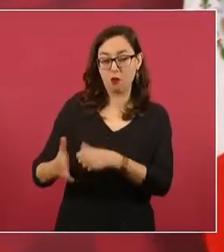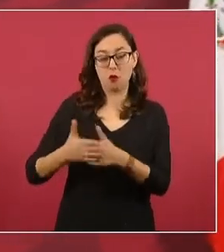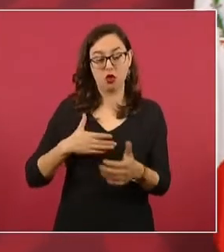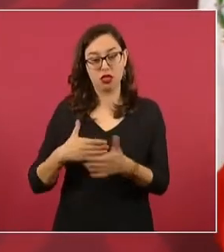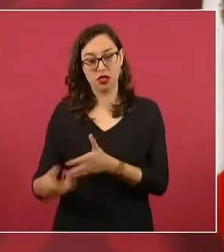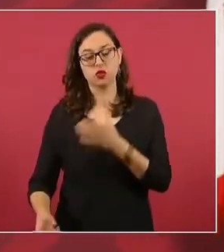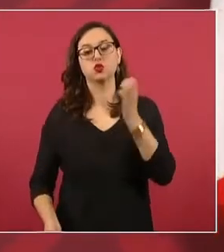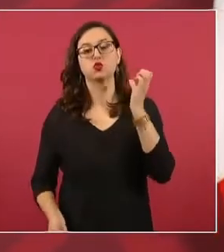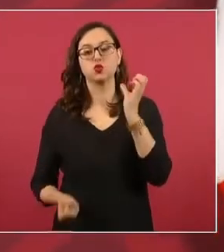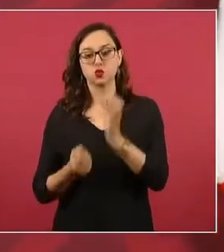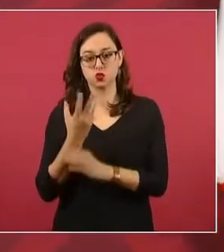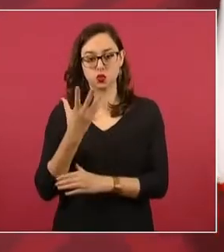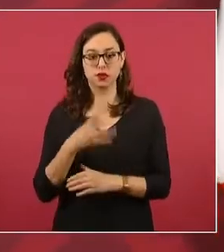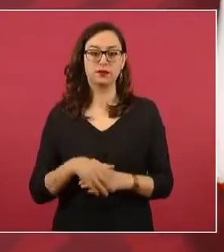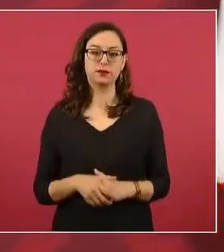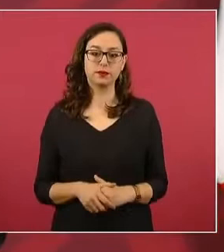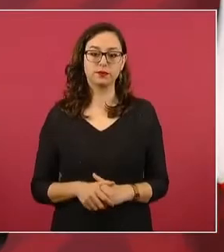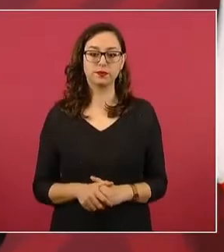modernizarla.